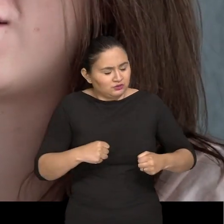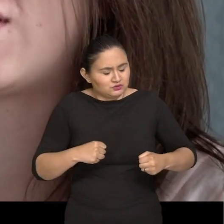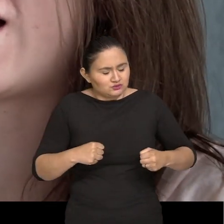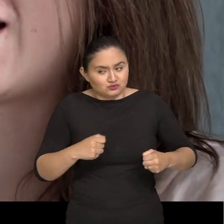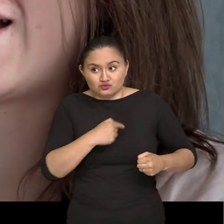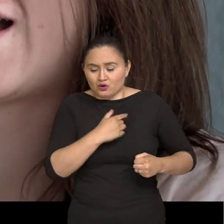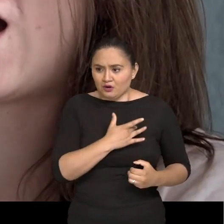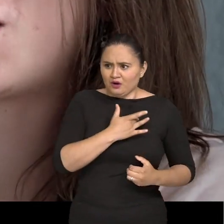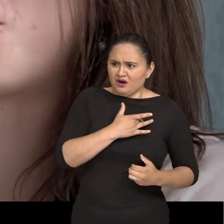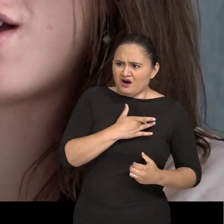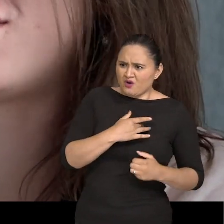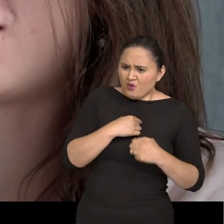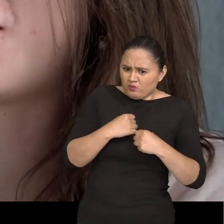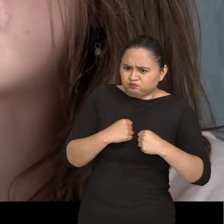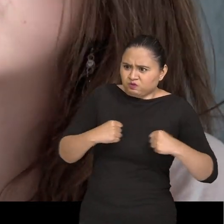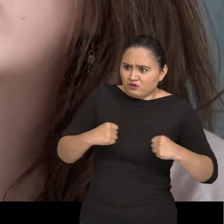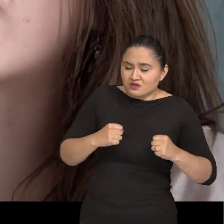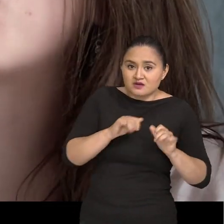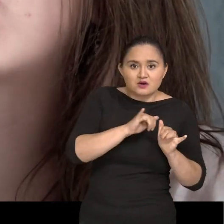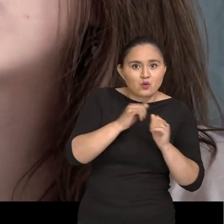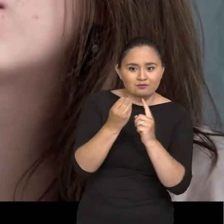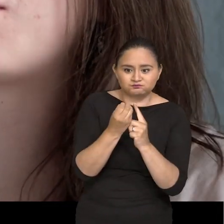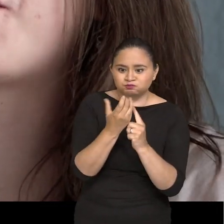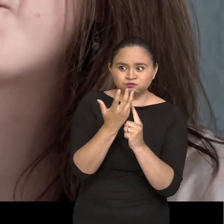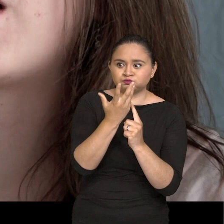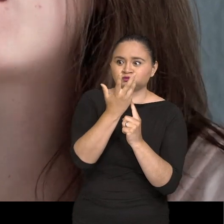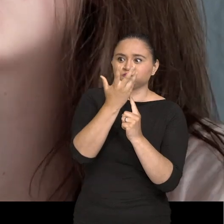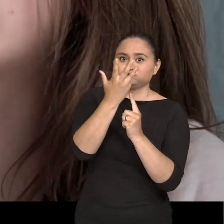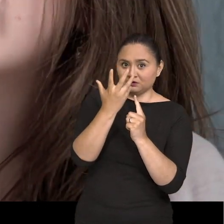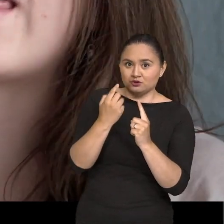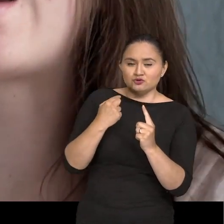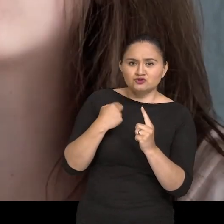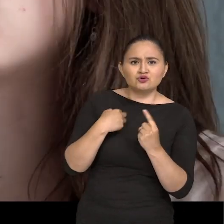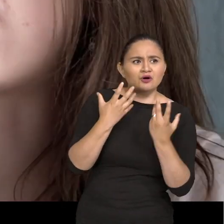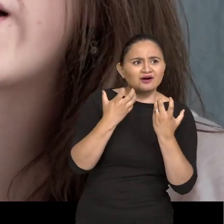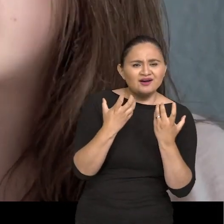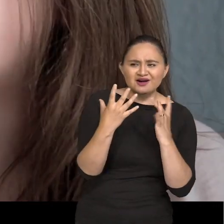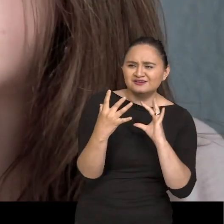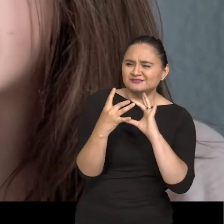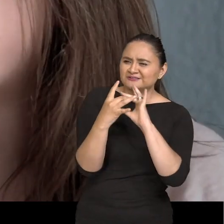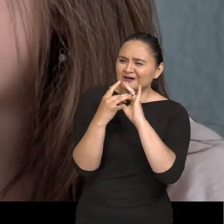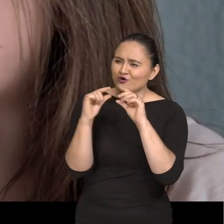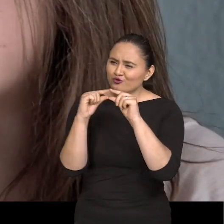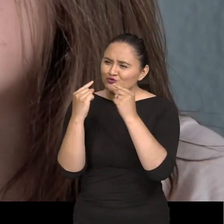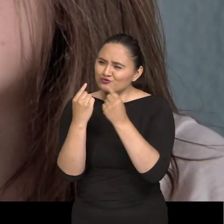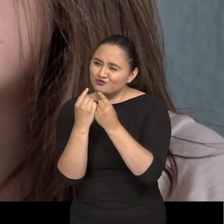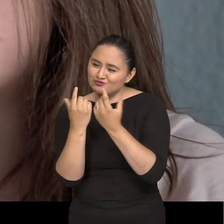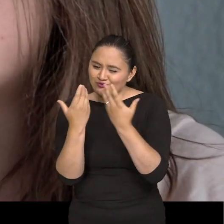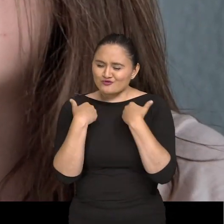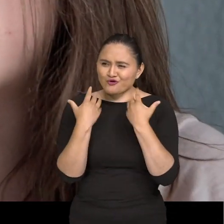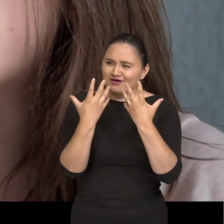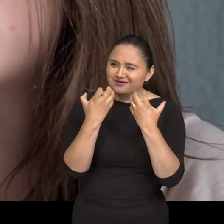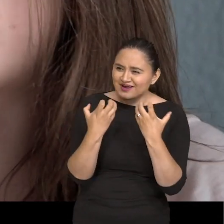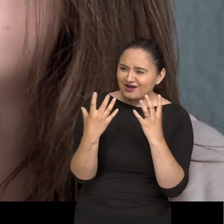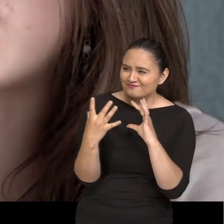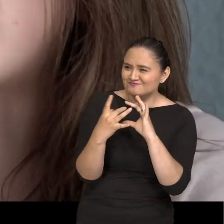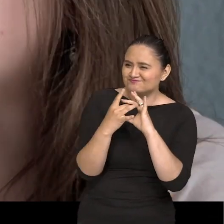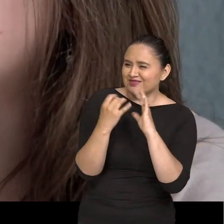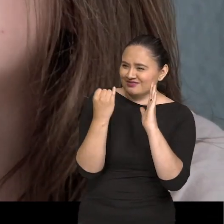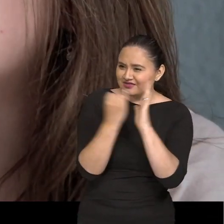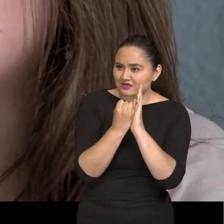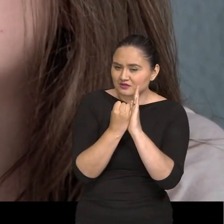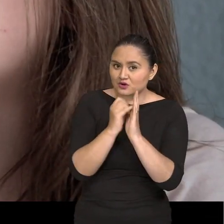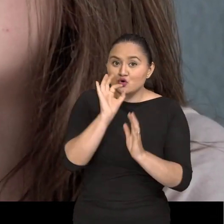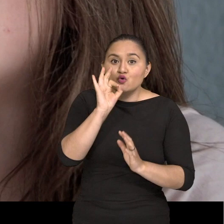o sea a la mecha porque era como que yo estaba a la búsqueda de algo aquí a cerrar me y encontré la